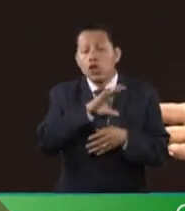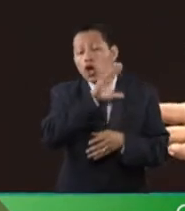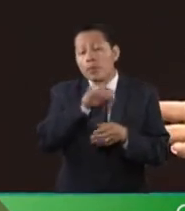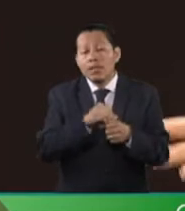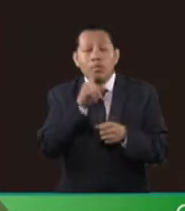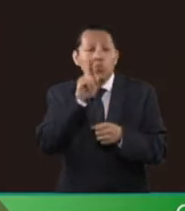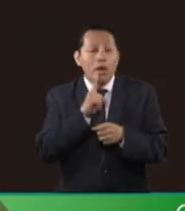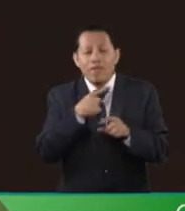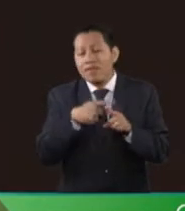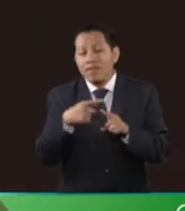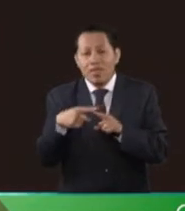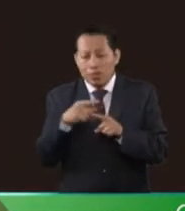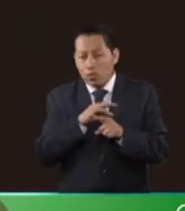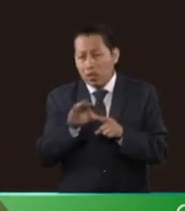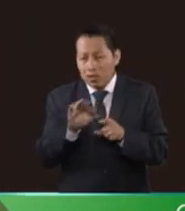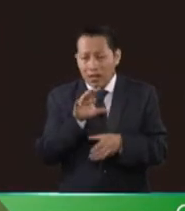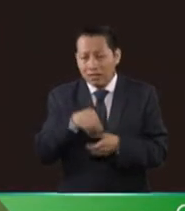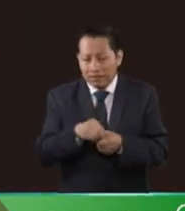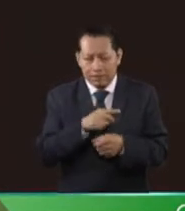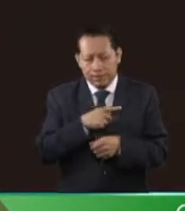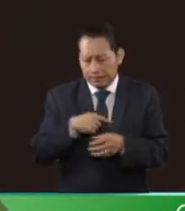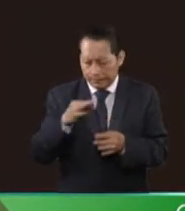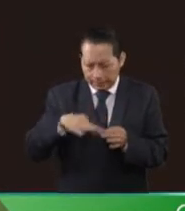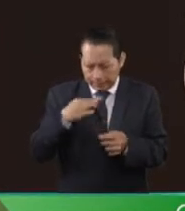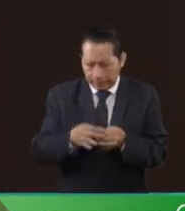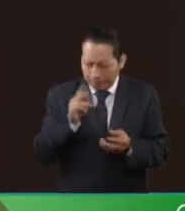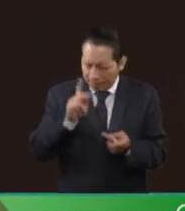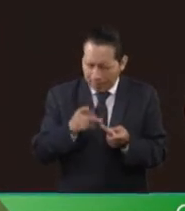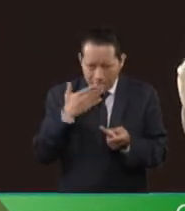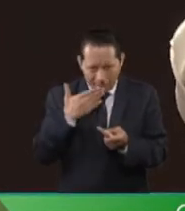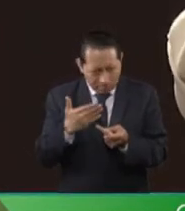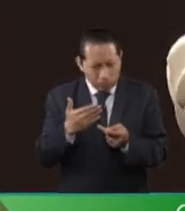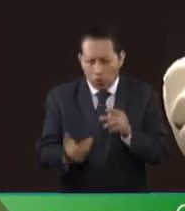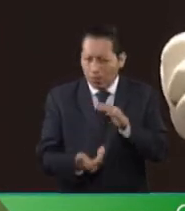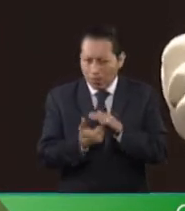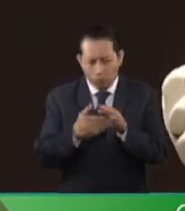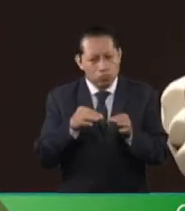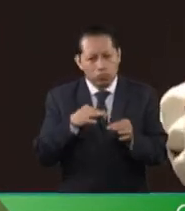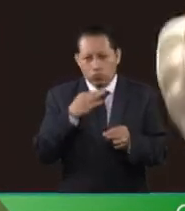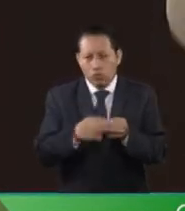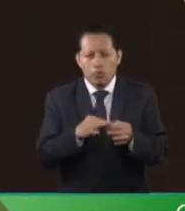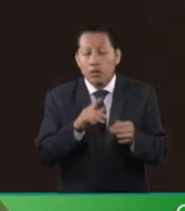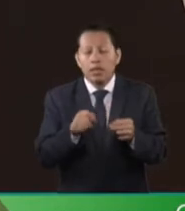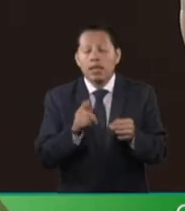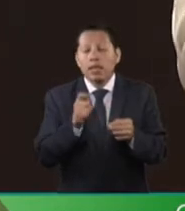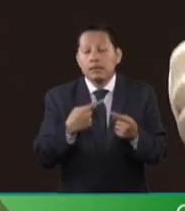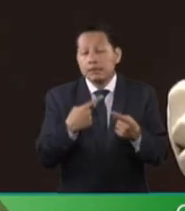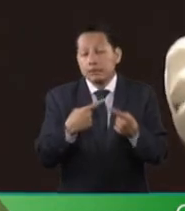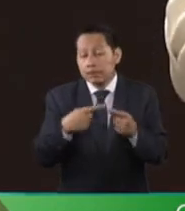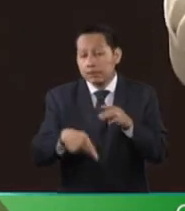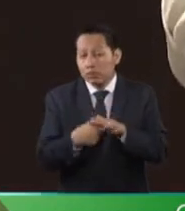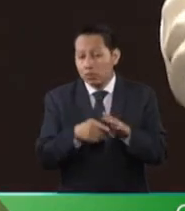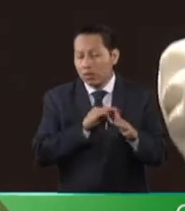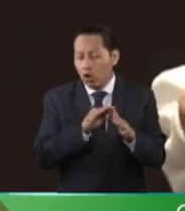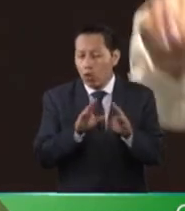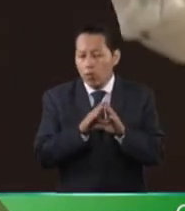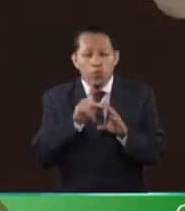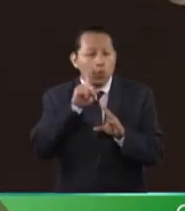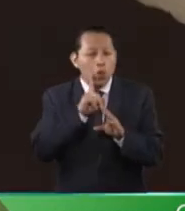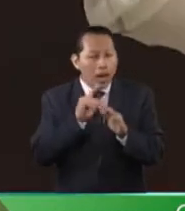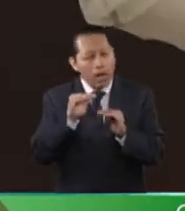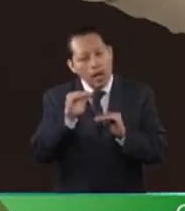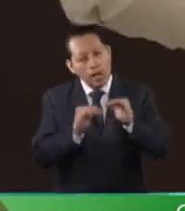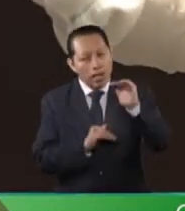y su diversidad, tenemos que acentuar perfectamente bien y poner en la mesa una conversación pendiente, las desigualdades que viven las